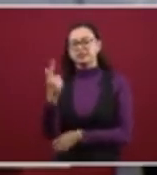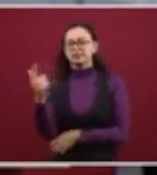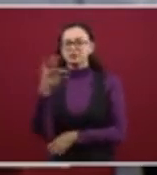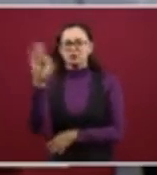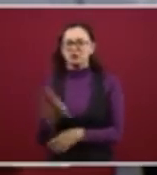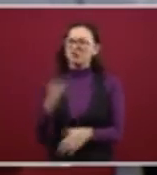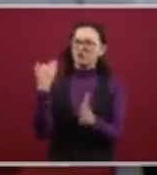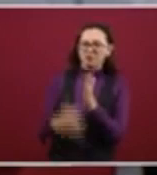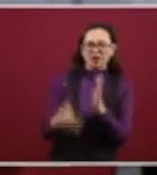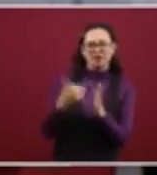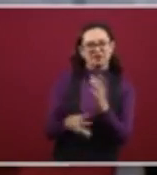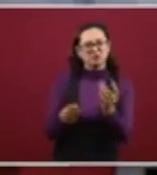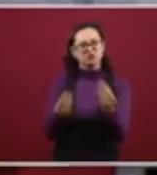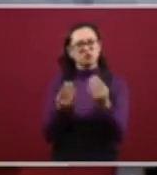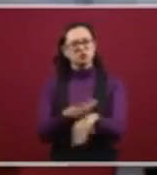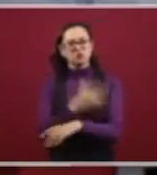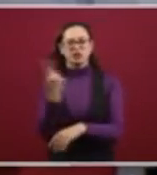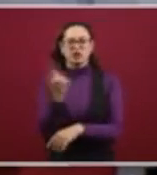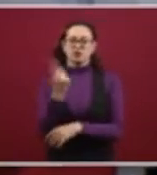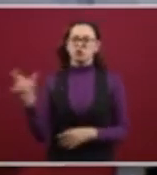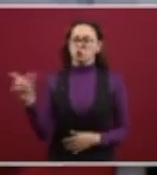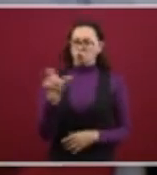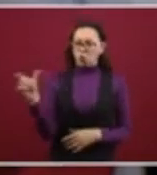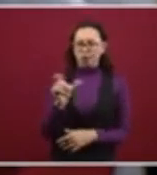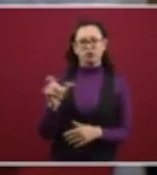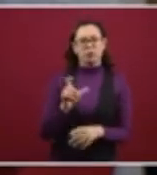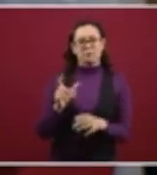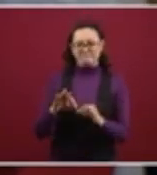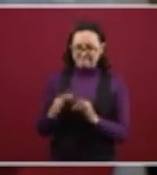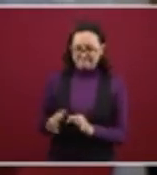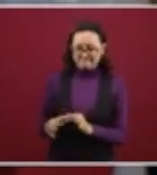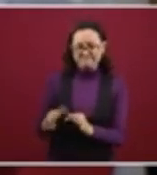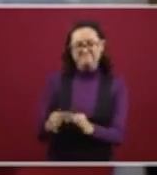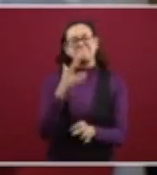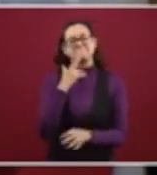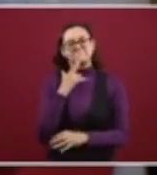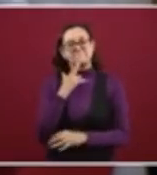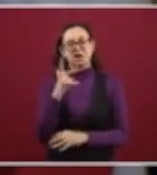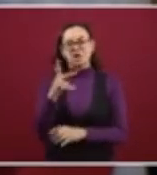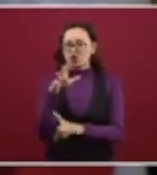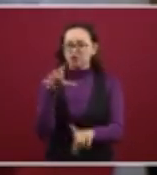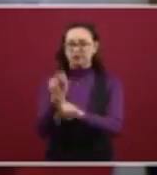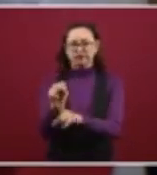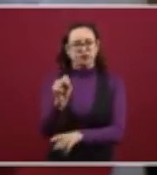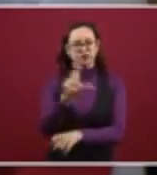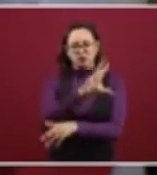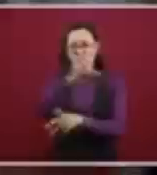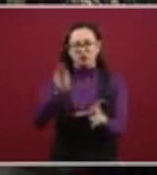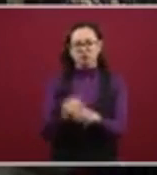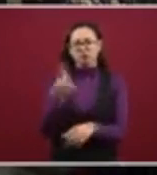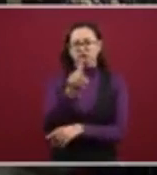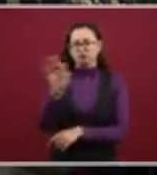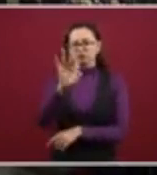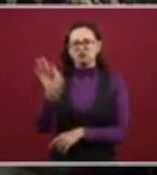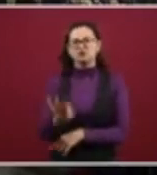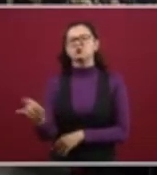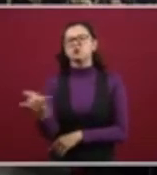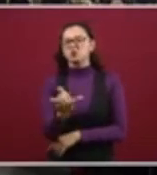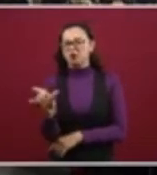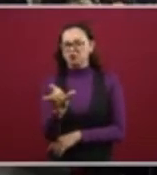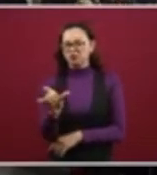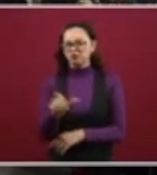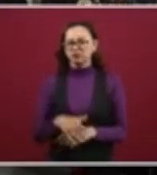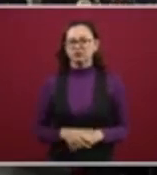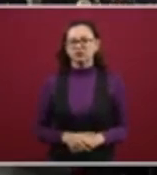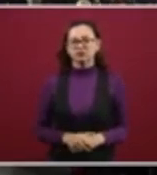67%. ¿Qué ha pasado y para cuándo ya podría completarse en esa zona la entrega del fertilizante? Sí, su pregunta